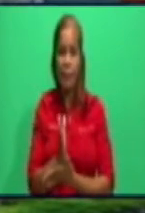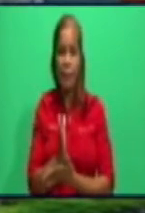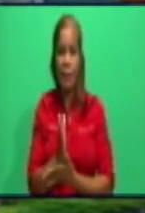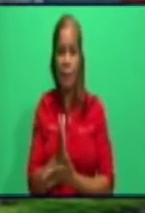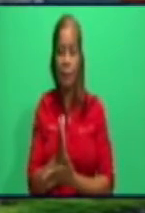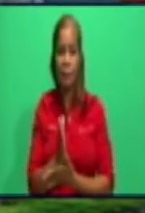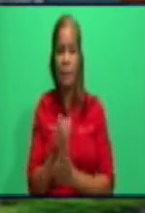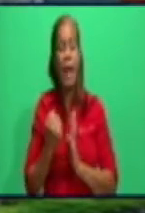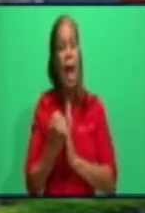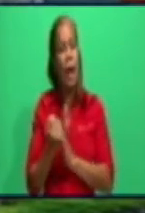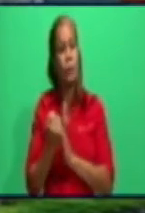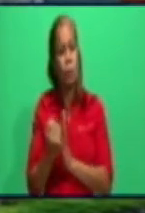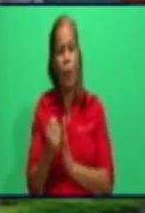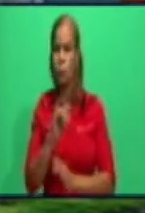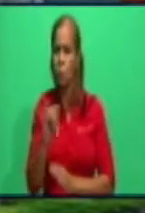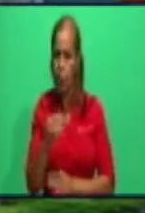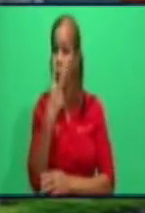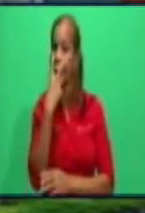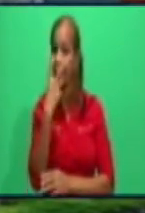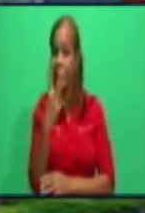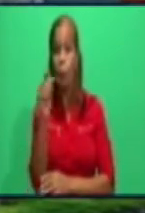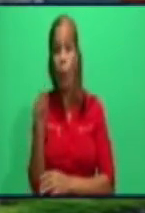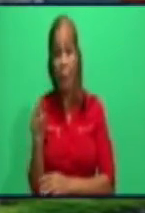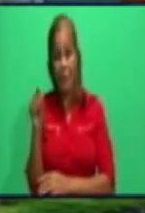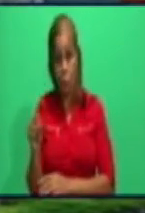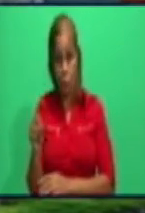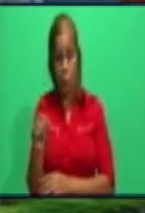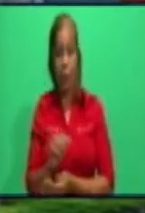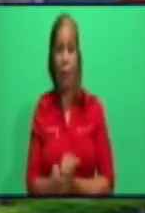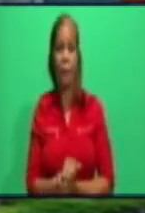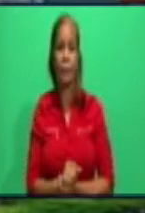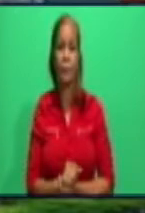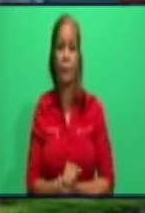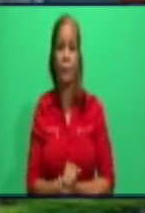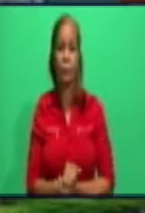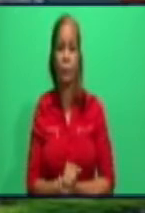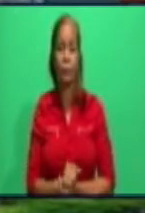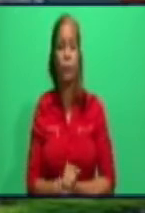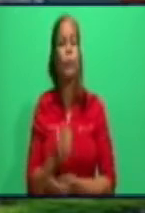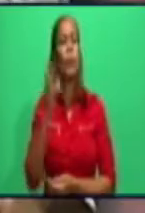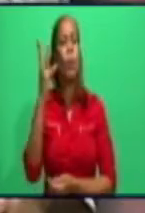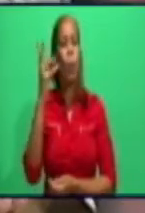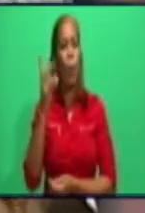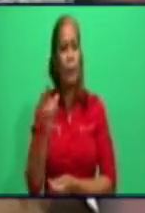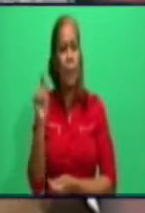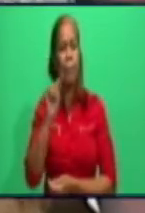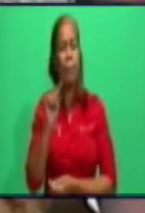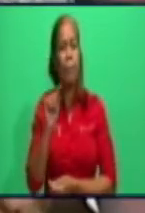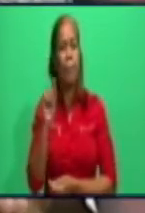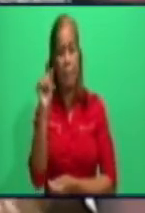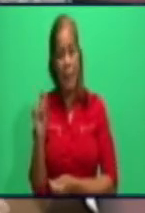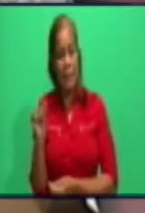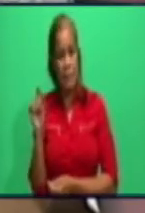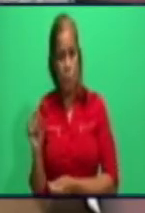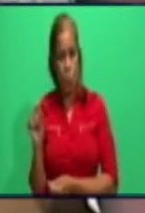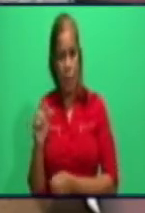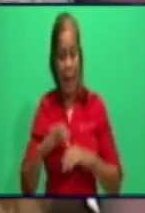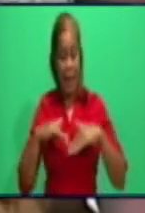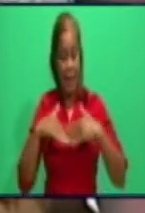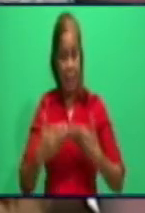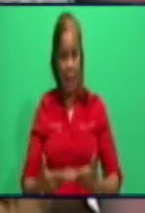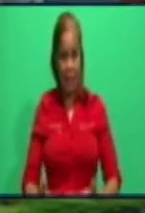están establecidos para esta etapa en la que se encuentra el territorio. ¿Cuántas pacientes